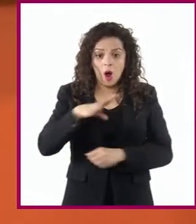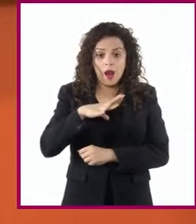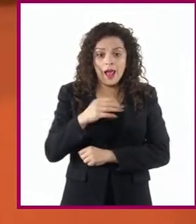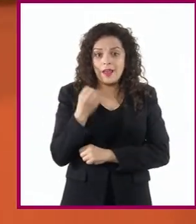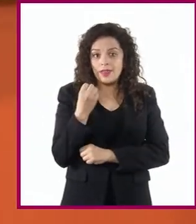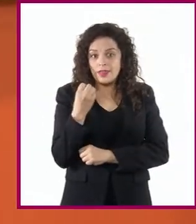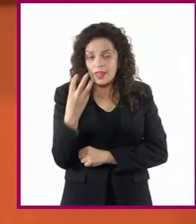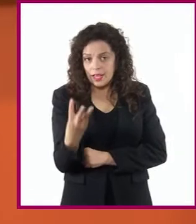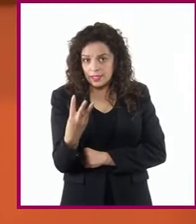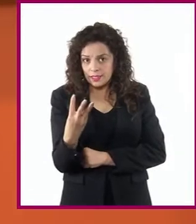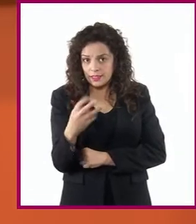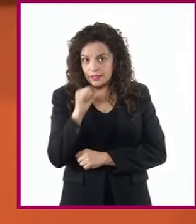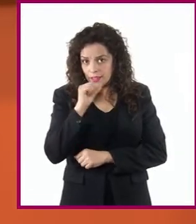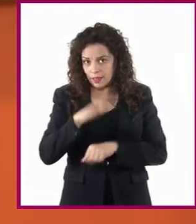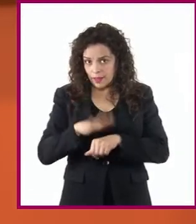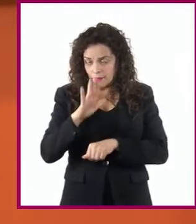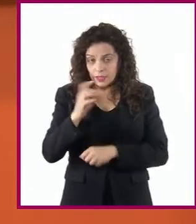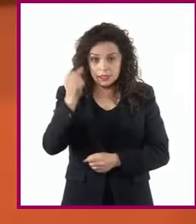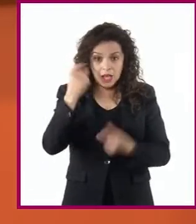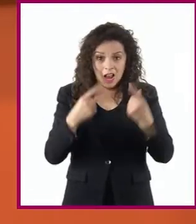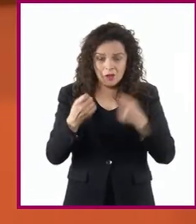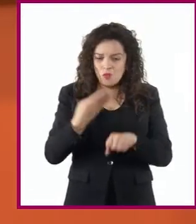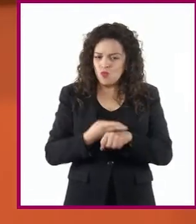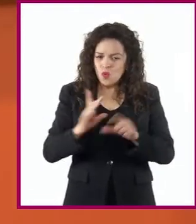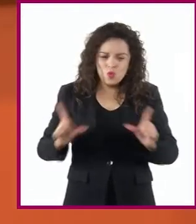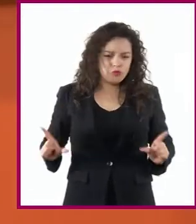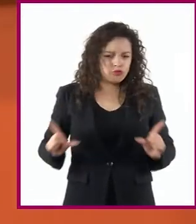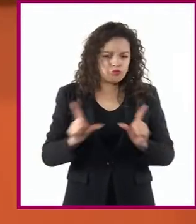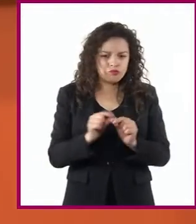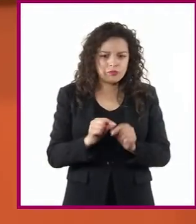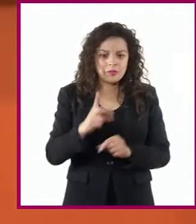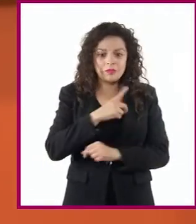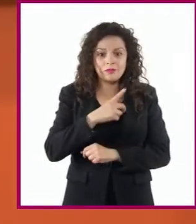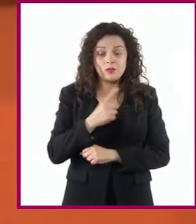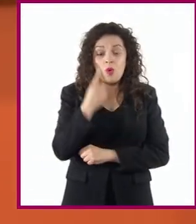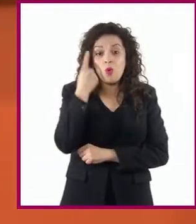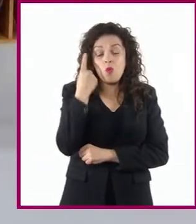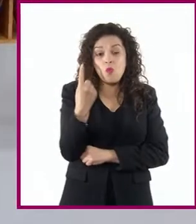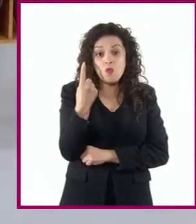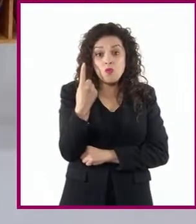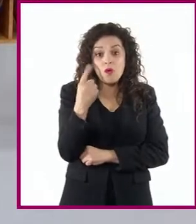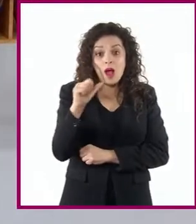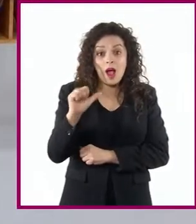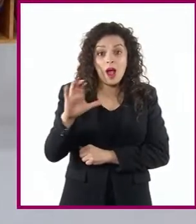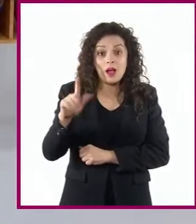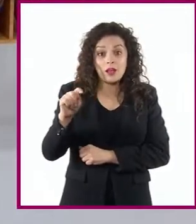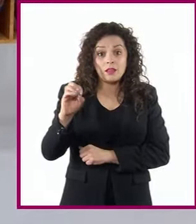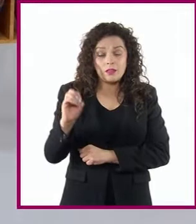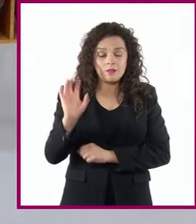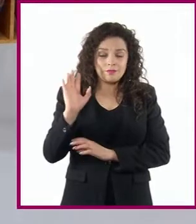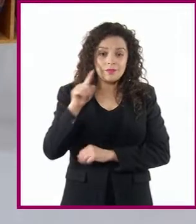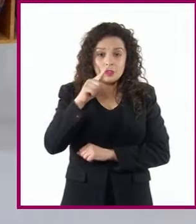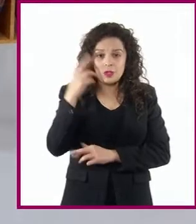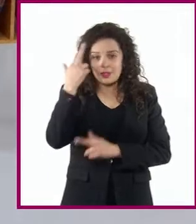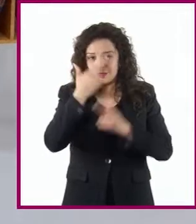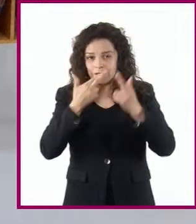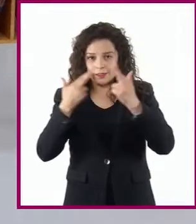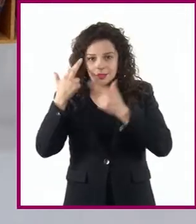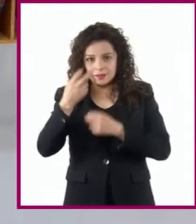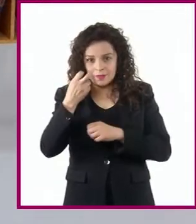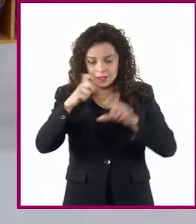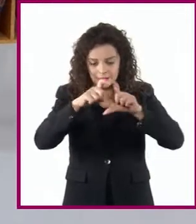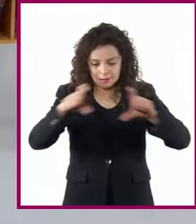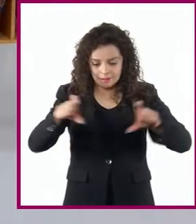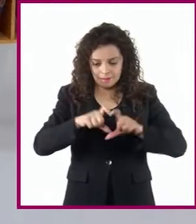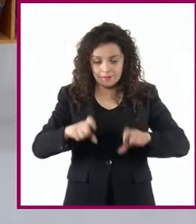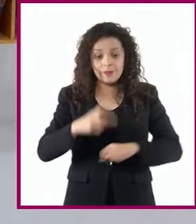3, y hay algunos muy cortos que tienen solo un acto. Si analizamos el fragmento, este nos muestra